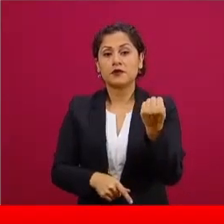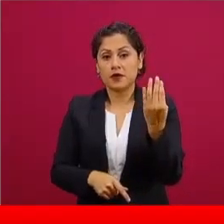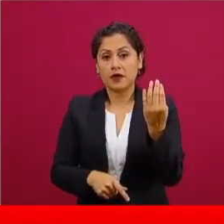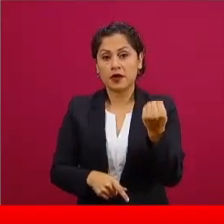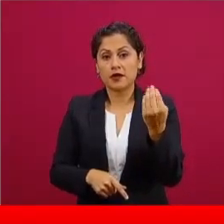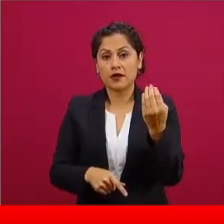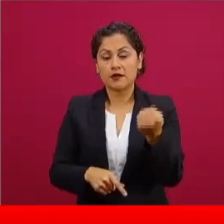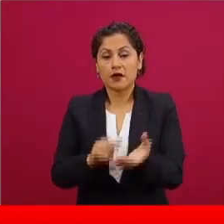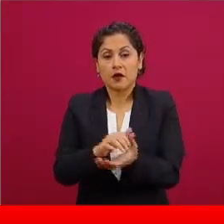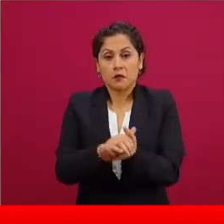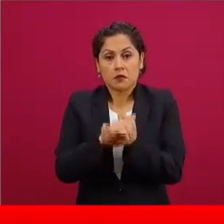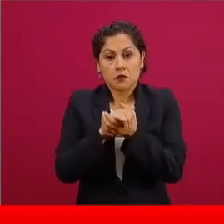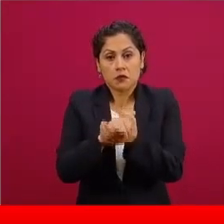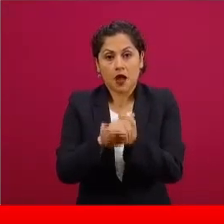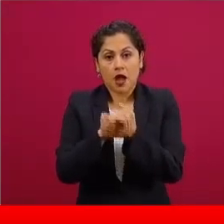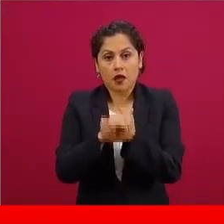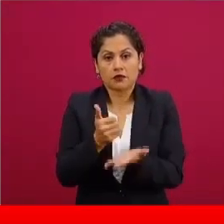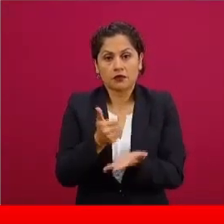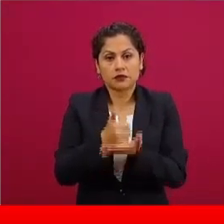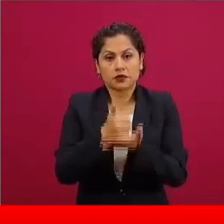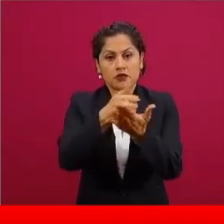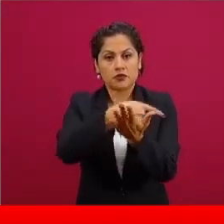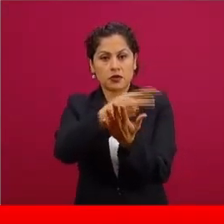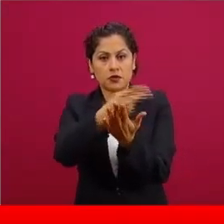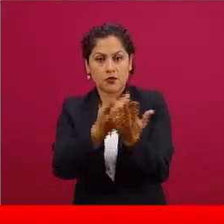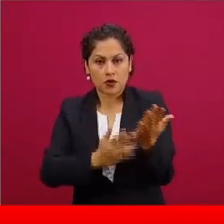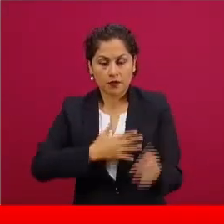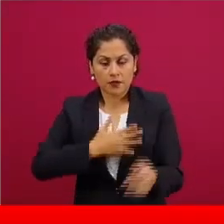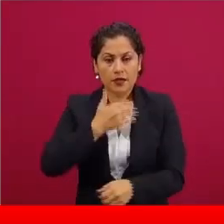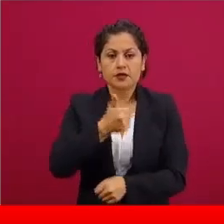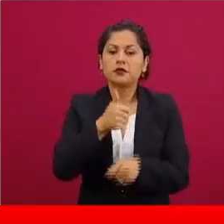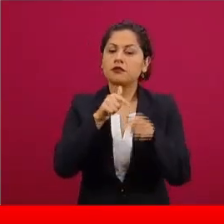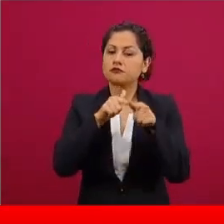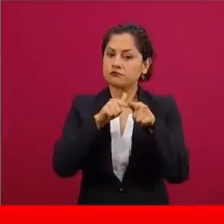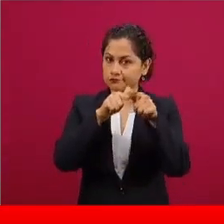para el bienestar 10